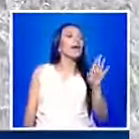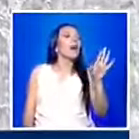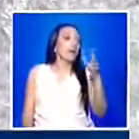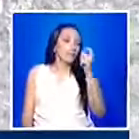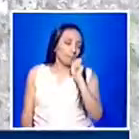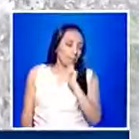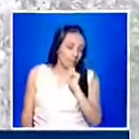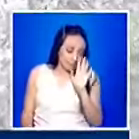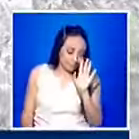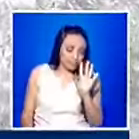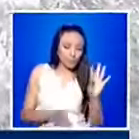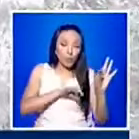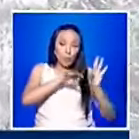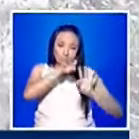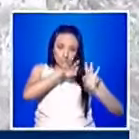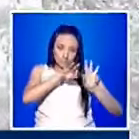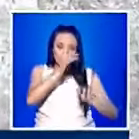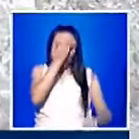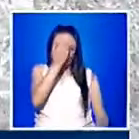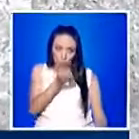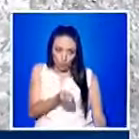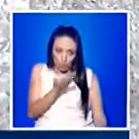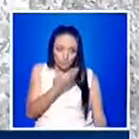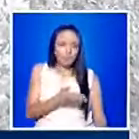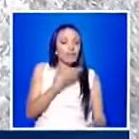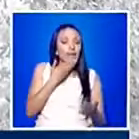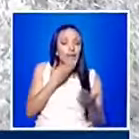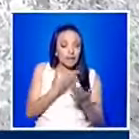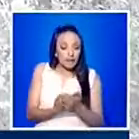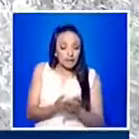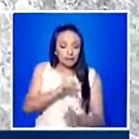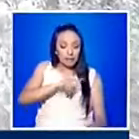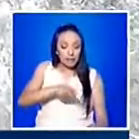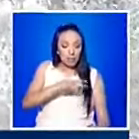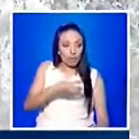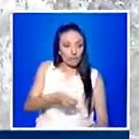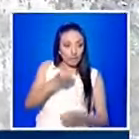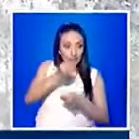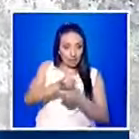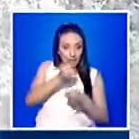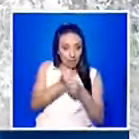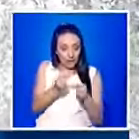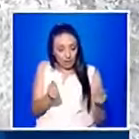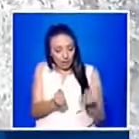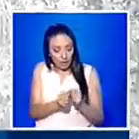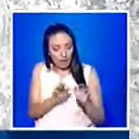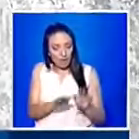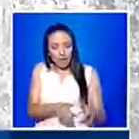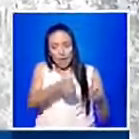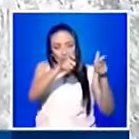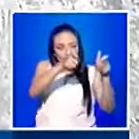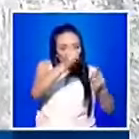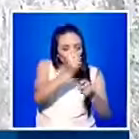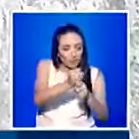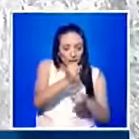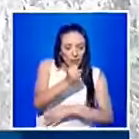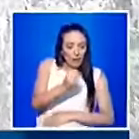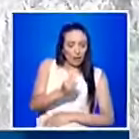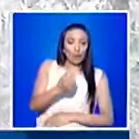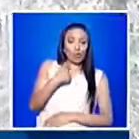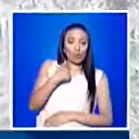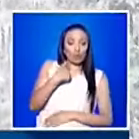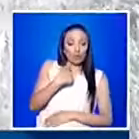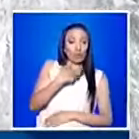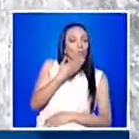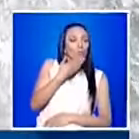todos los televidentes y agradezco a Ecoavisa que trabaja con la comunidad. Un excelente trabajo, que yo les